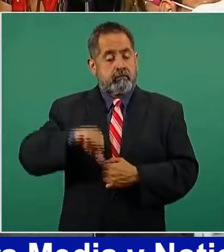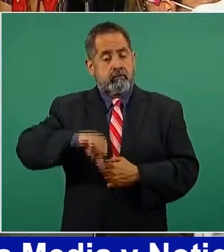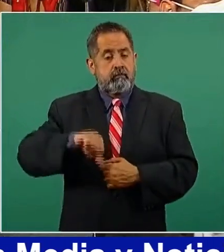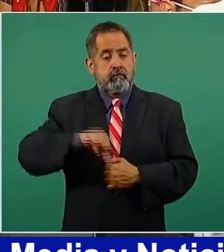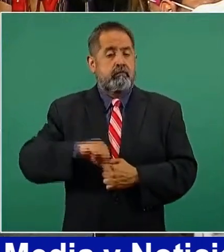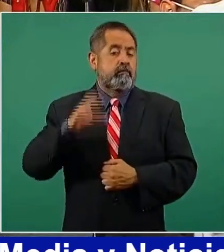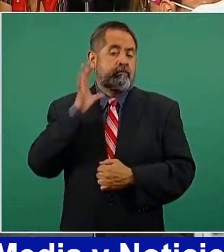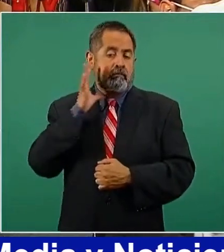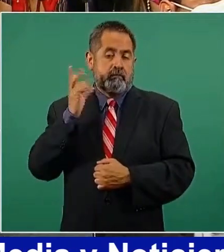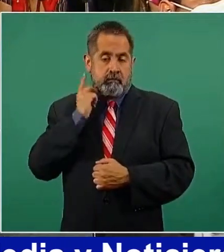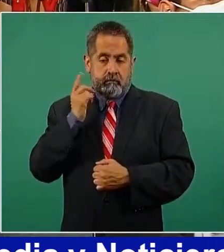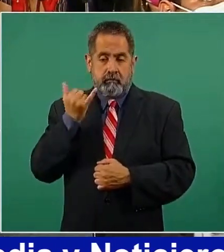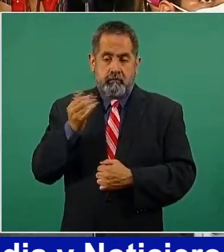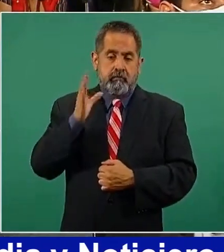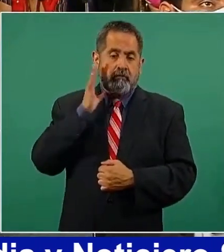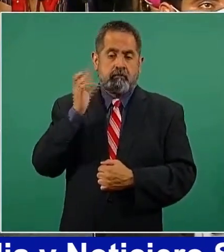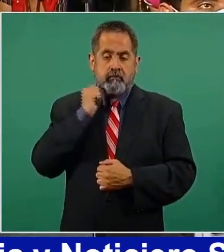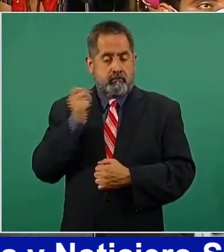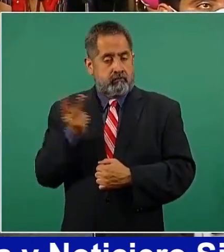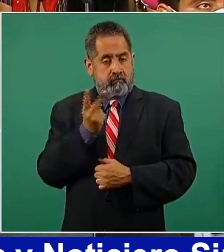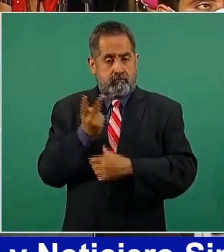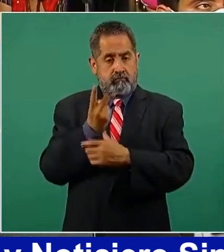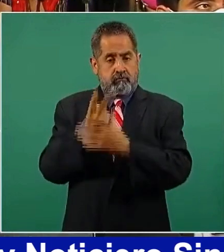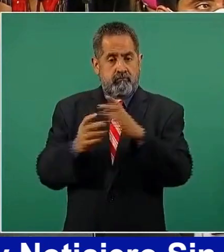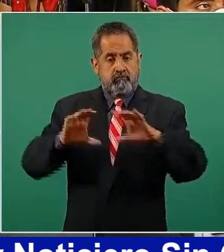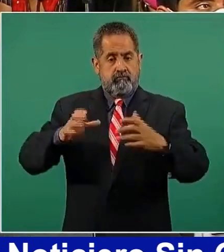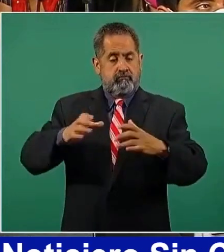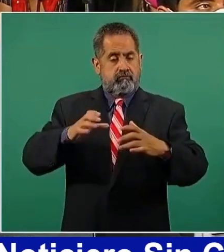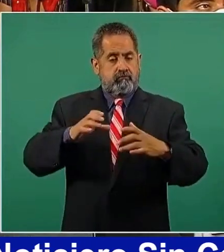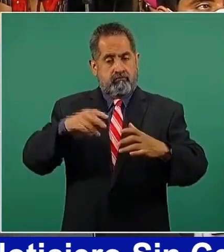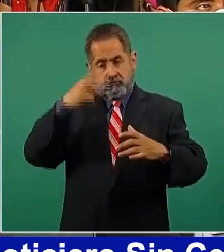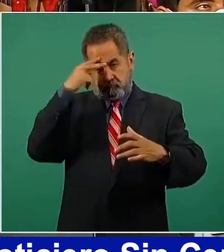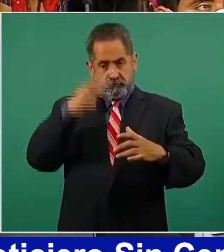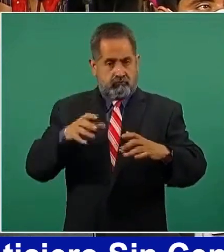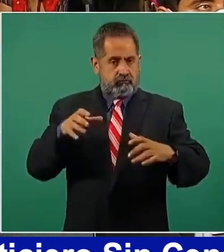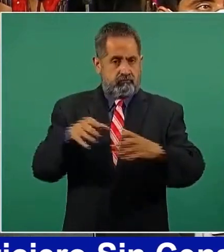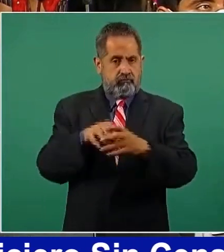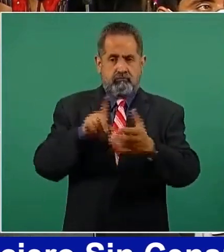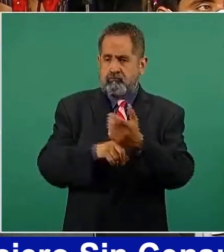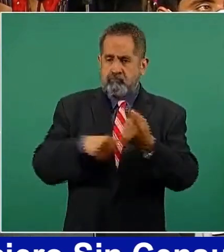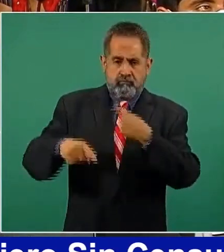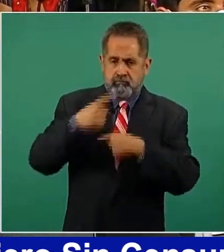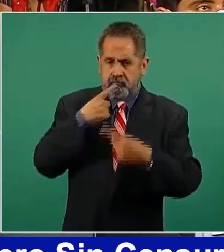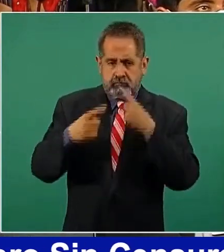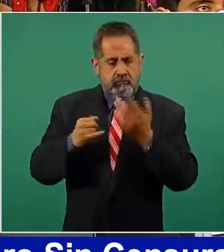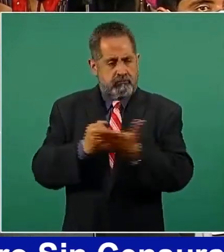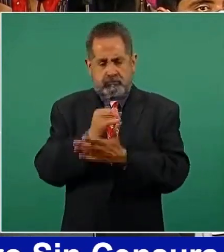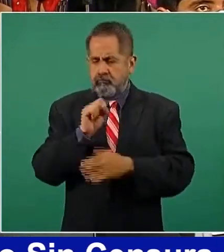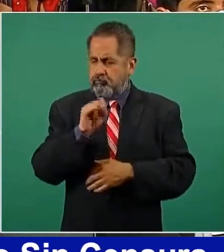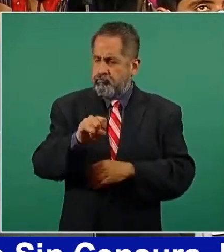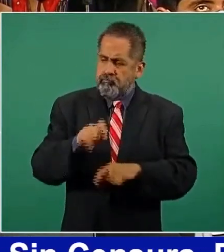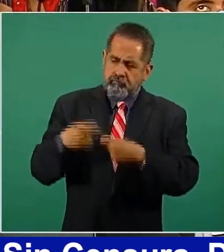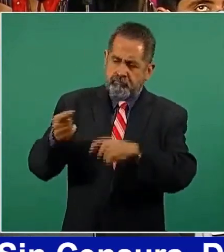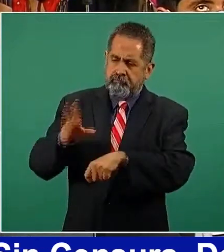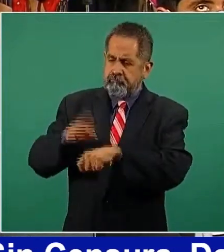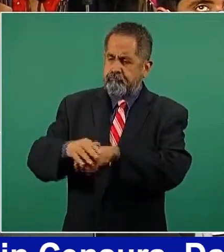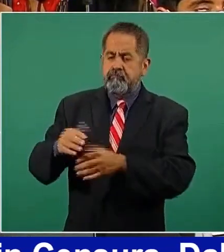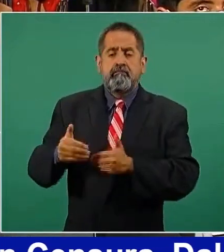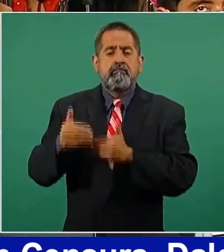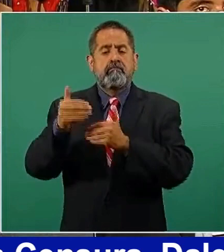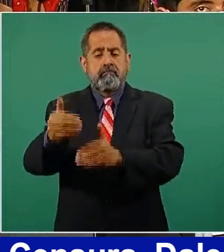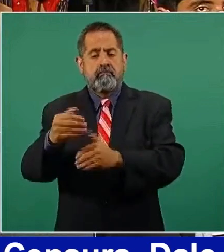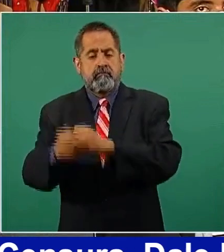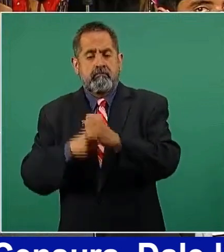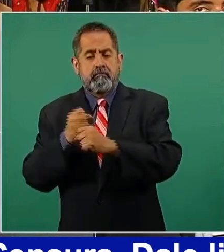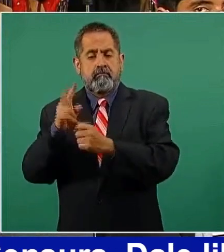Cámara de Diputados y la Cámara de Senadores que integran el Congreso mexicano pues decidieron que sí se aplace hasta el 24, pero